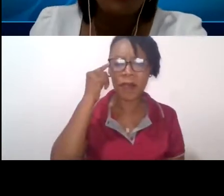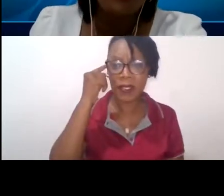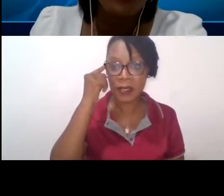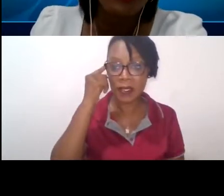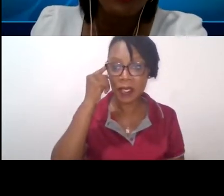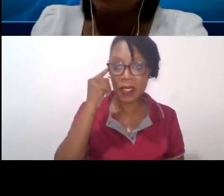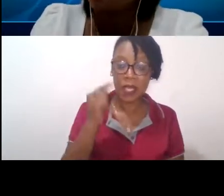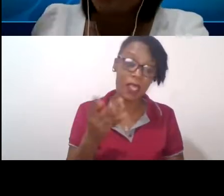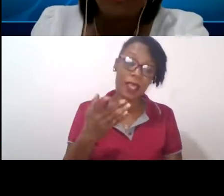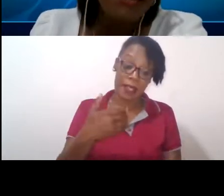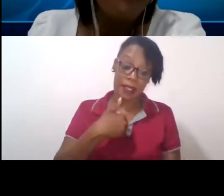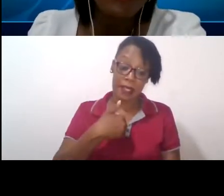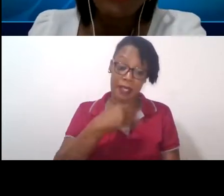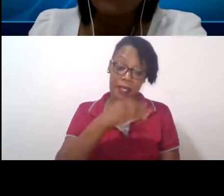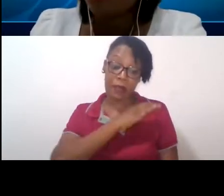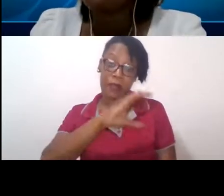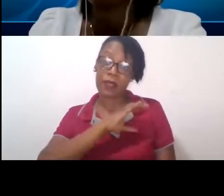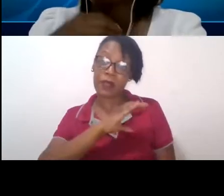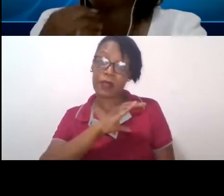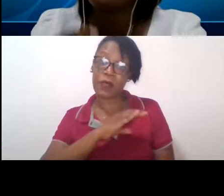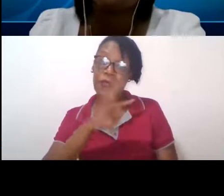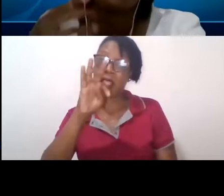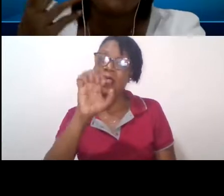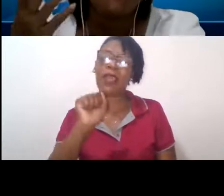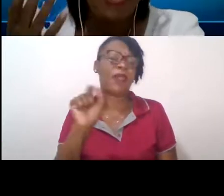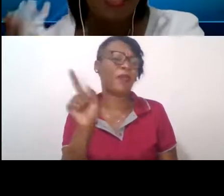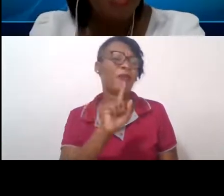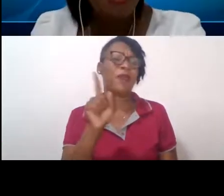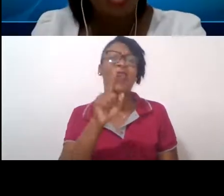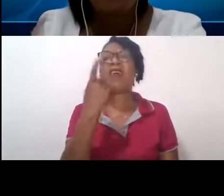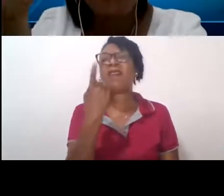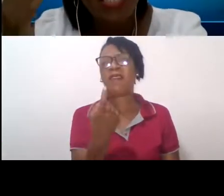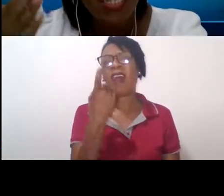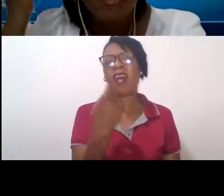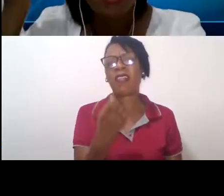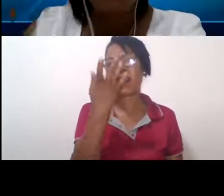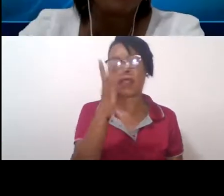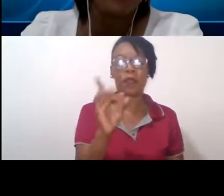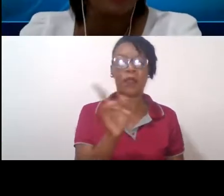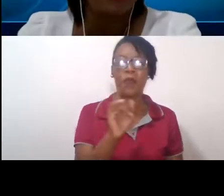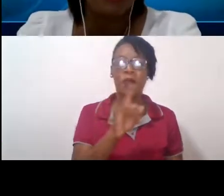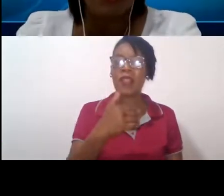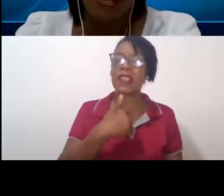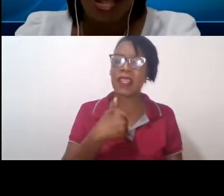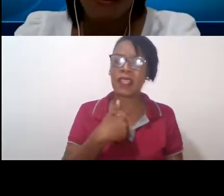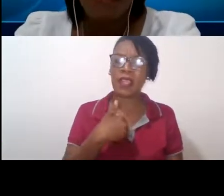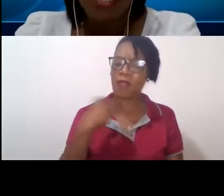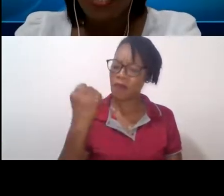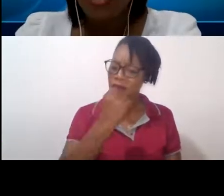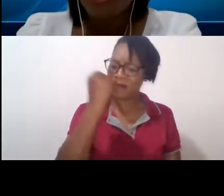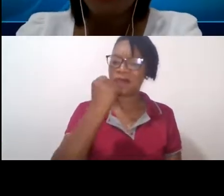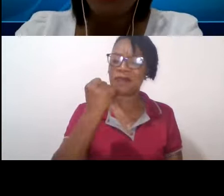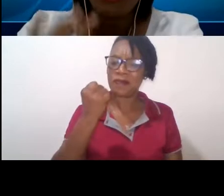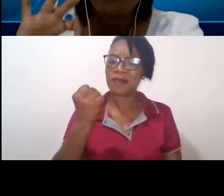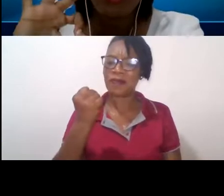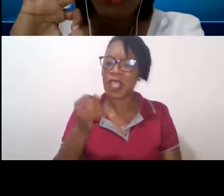con la condición de TEA, solo tienen deficiencias, no tienen grandes potencialidades. Aprovechemos esas potencialidades dentro del aula. Y